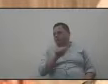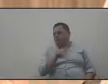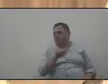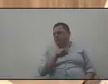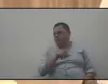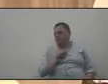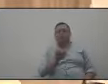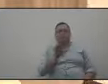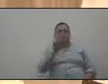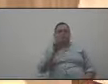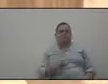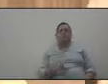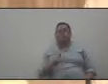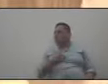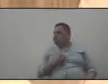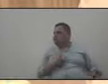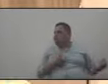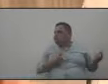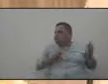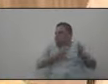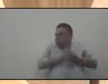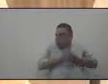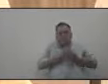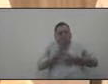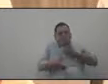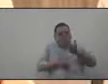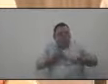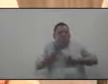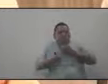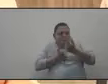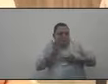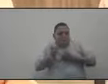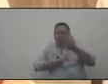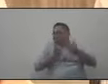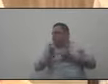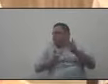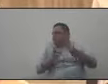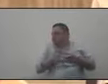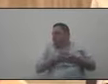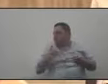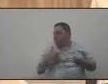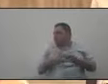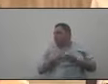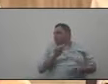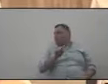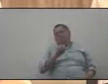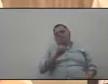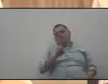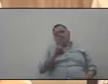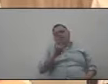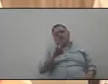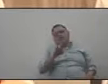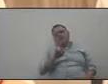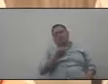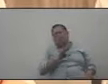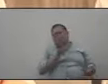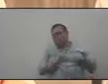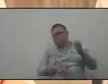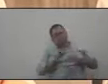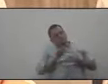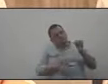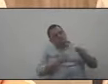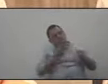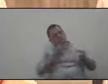quien ha sido mi compañera pues de lucha en la parte de salud, el doctor Adriano Pérez en la parte jurídica,